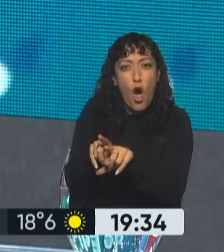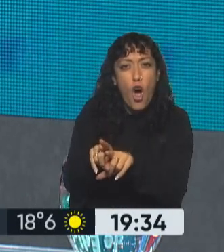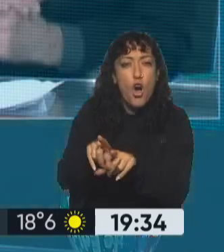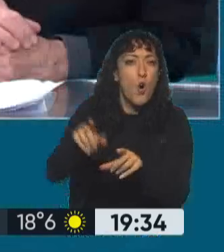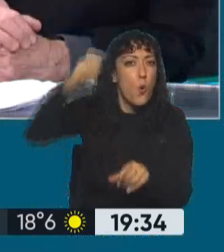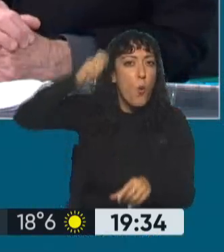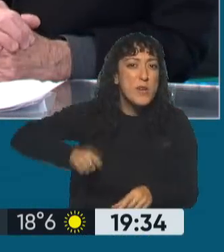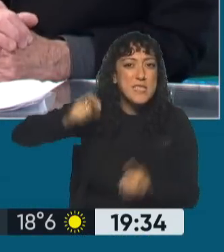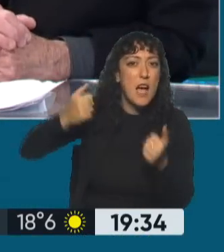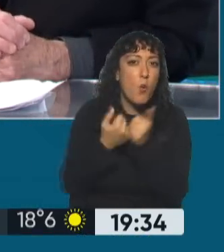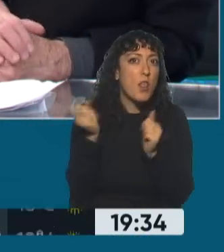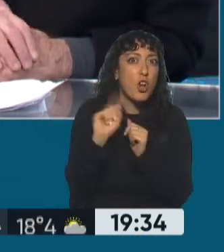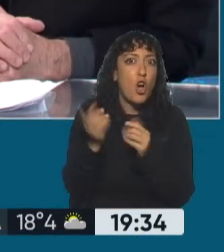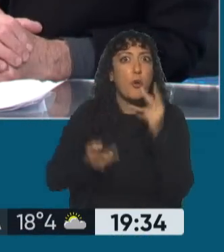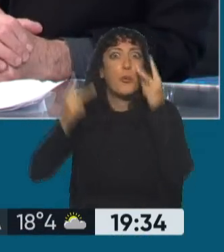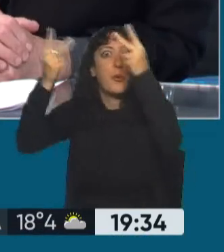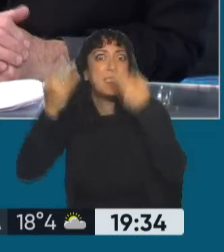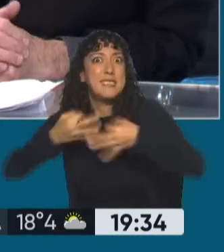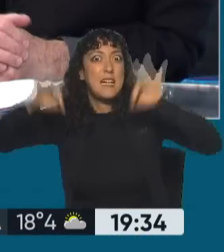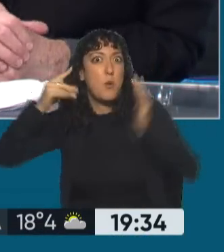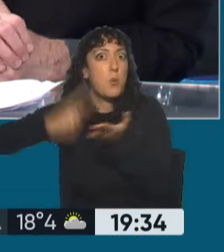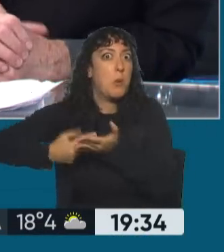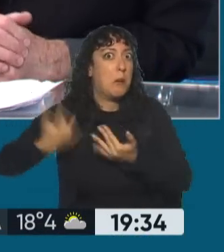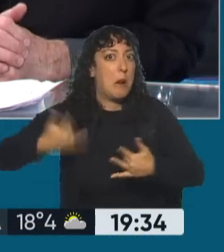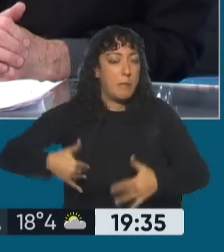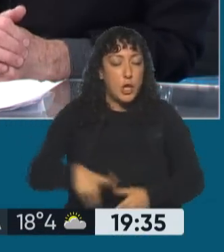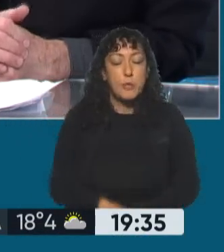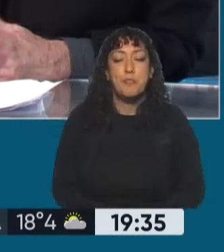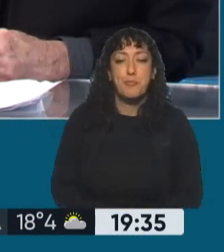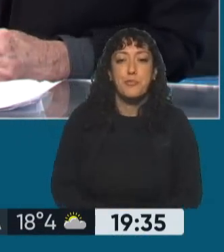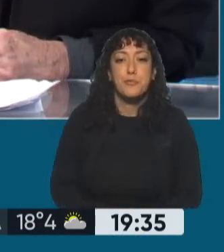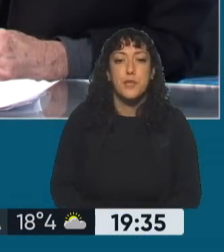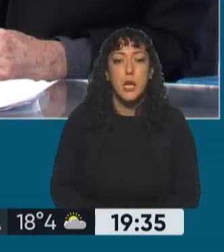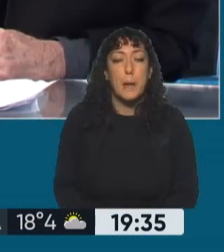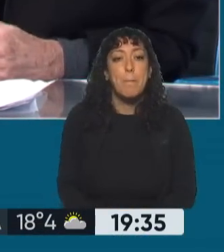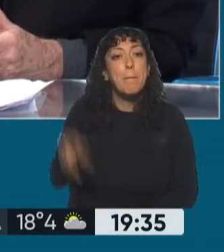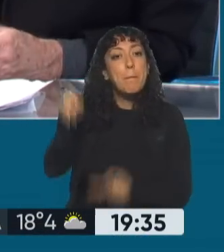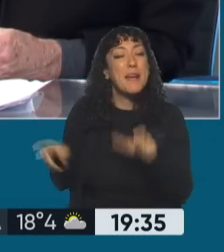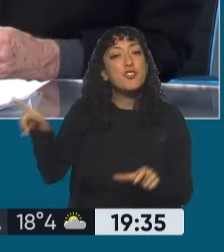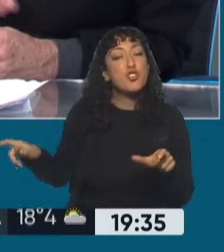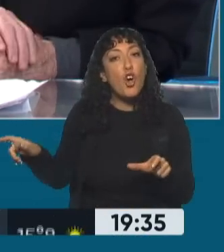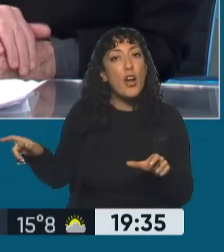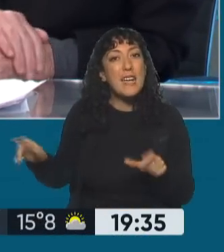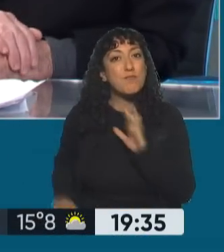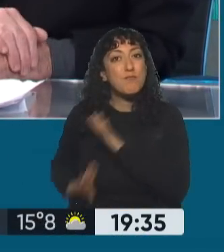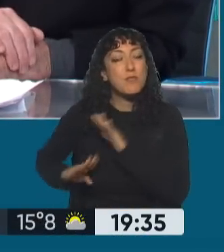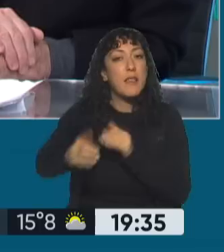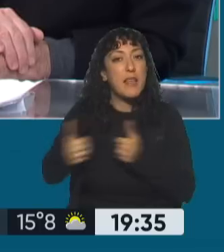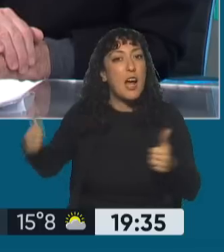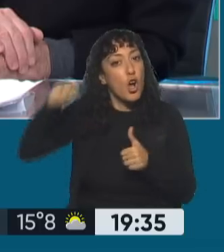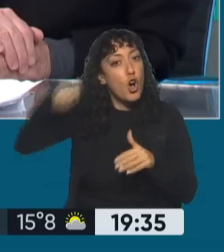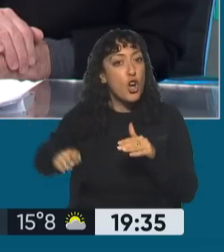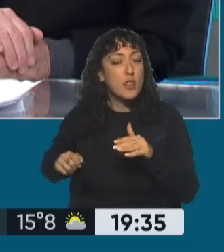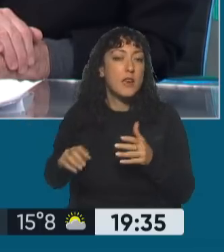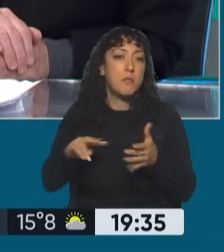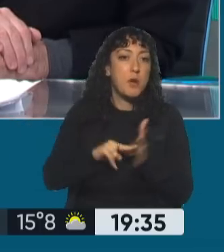medida. La cuestión en la Corte, la relación en la Corte entre los propios integrantes, entre los supremos, está